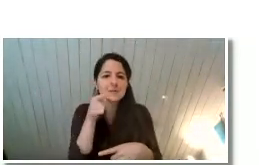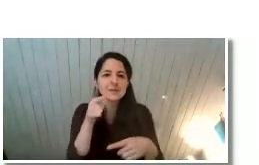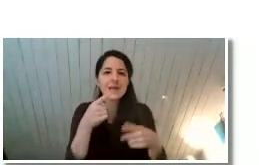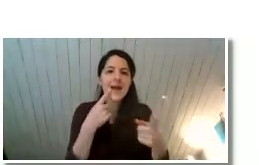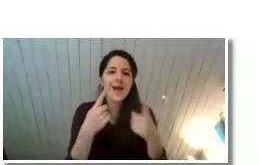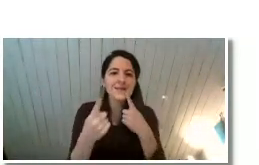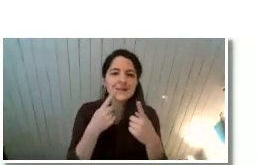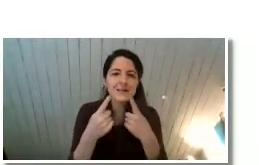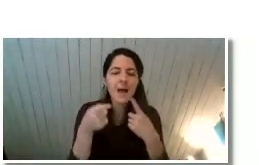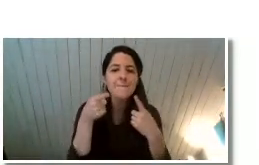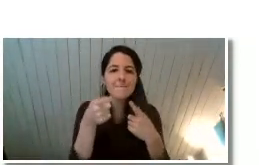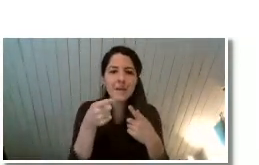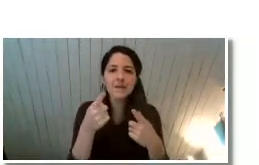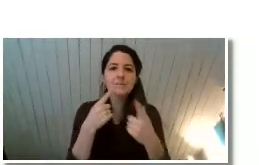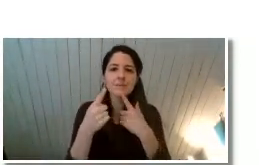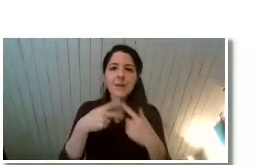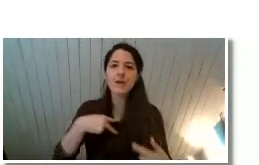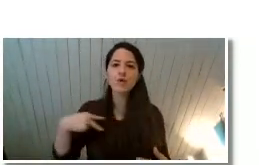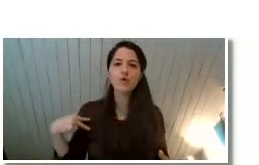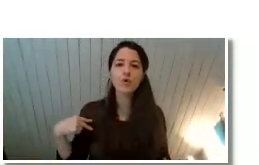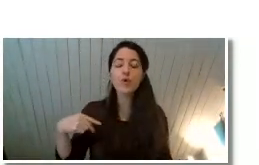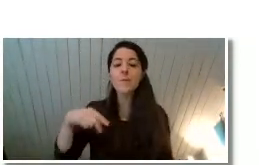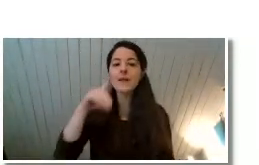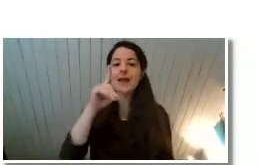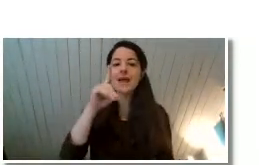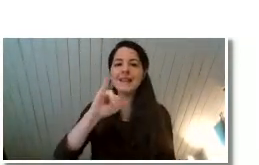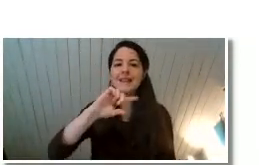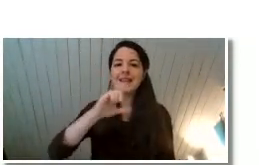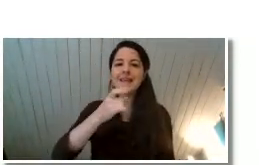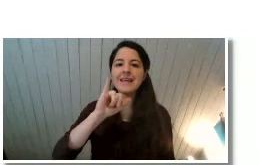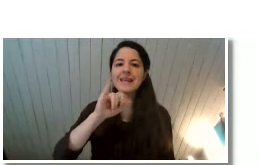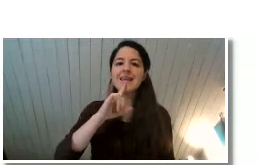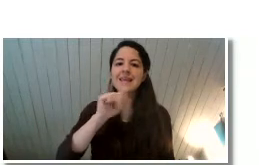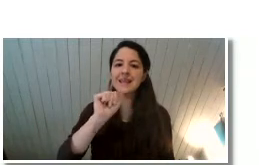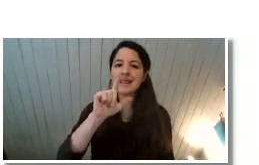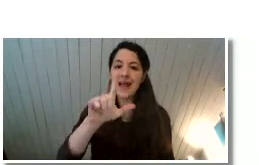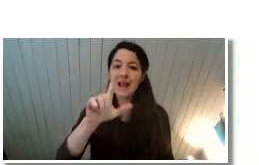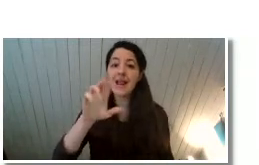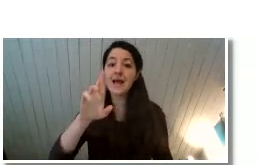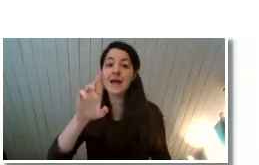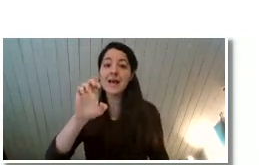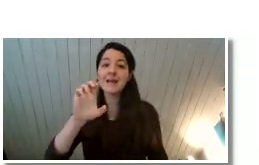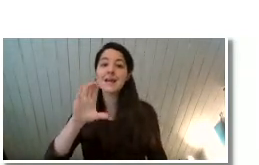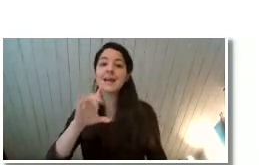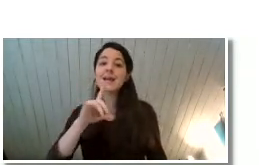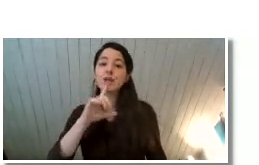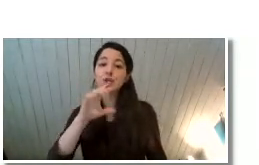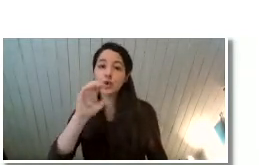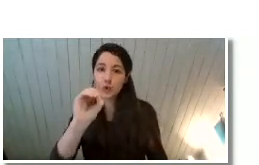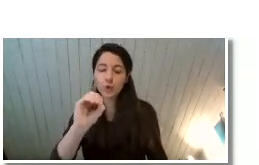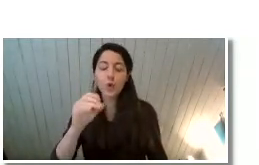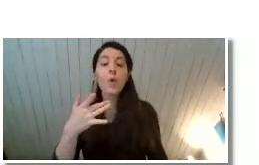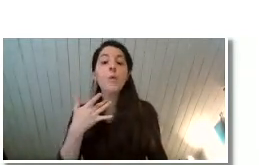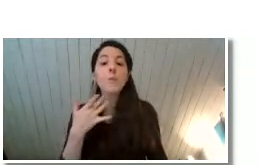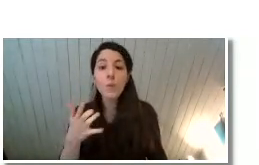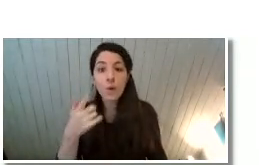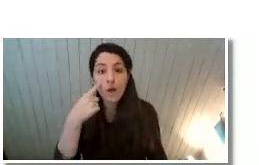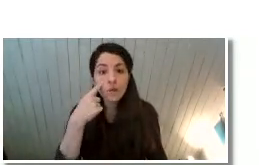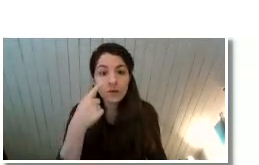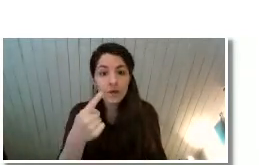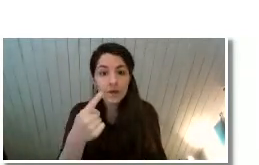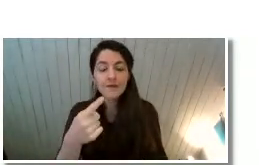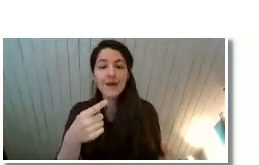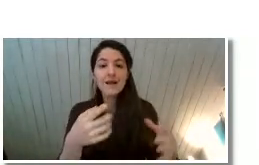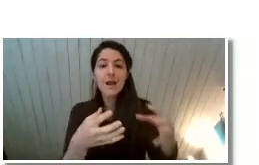digital rectal. Y como pueden ver, la próstata toca la pared anterior del recto. Así